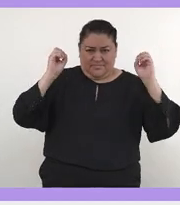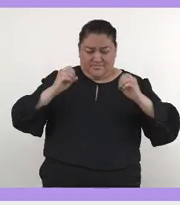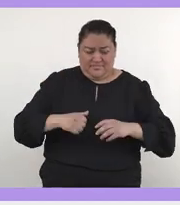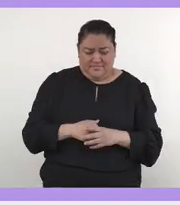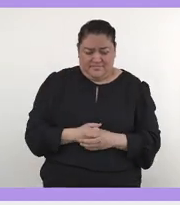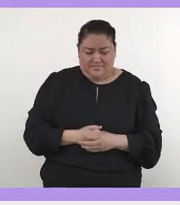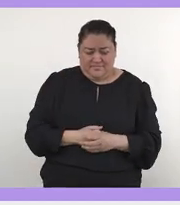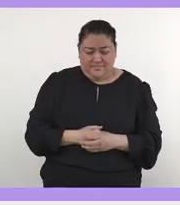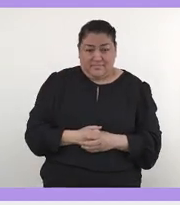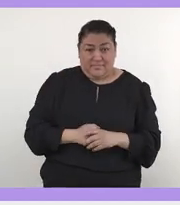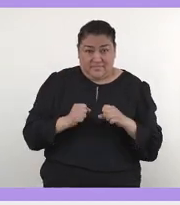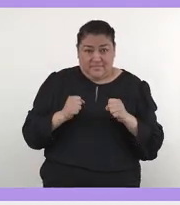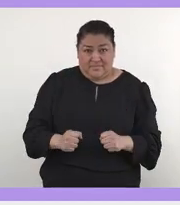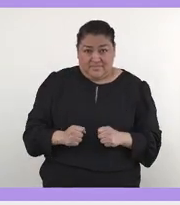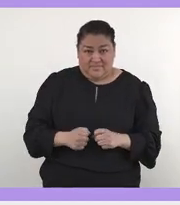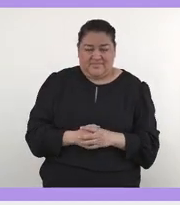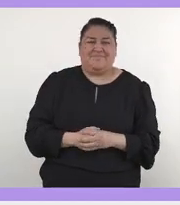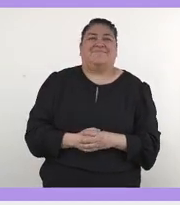no